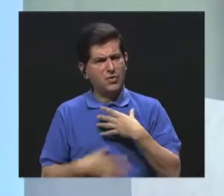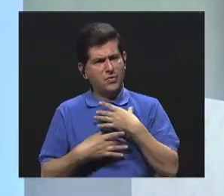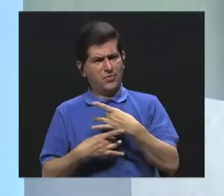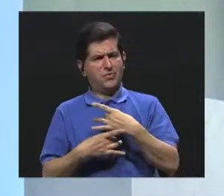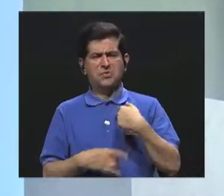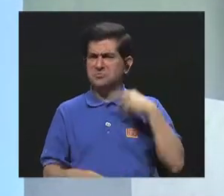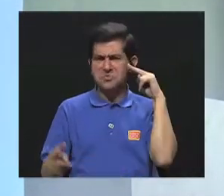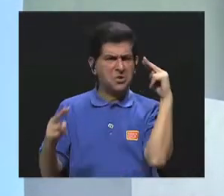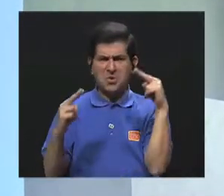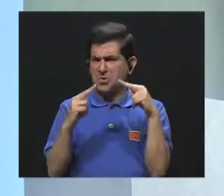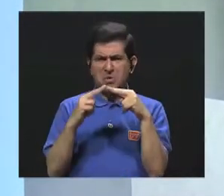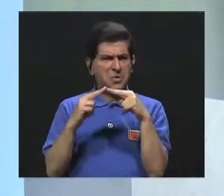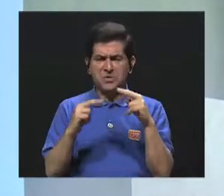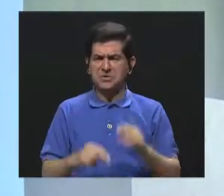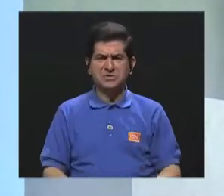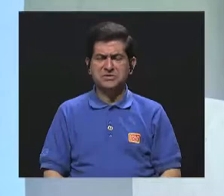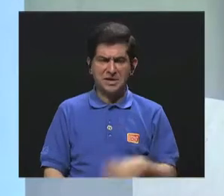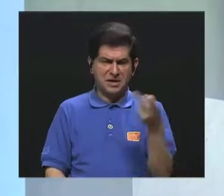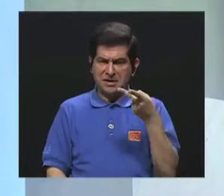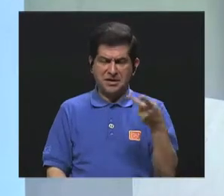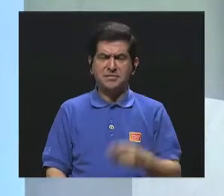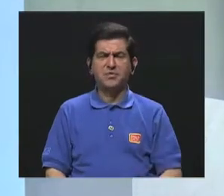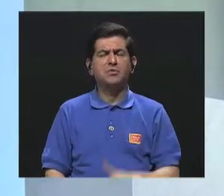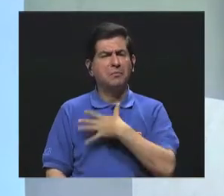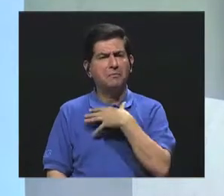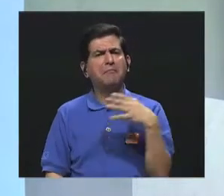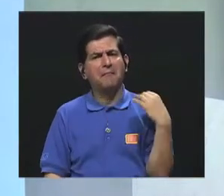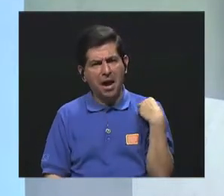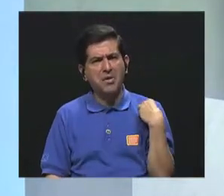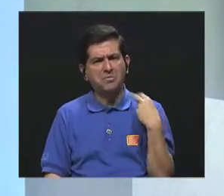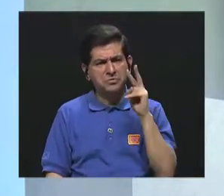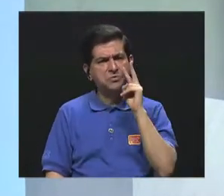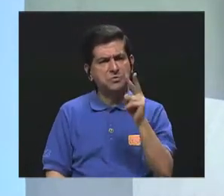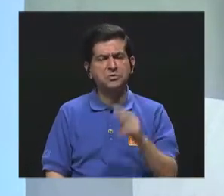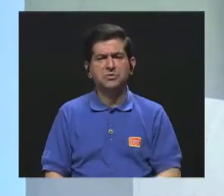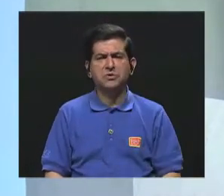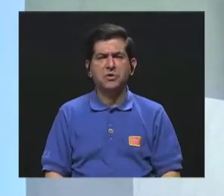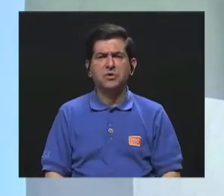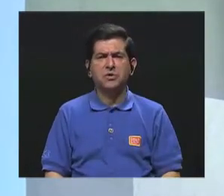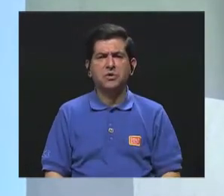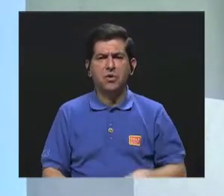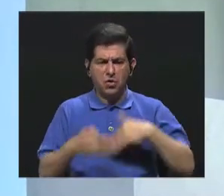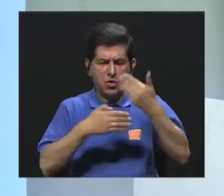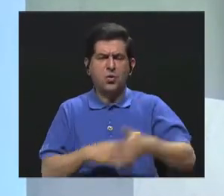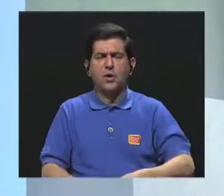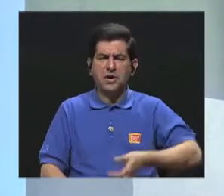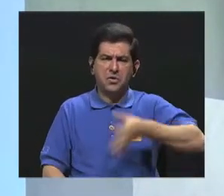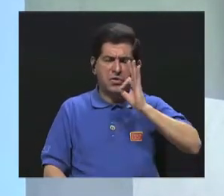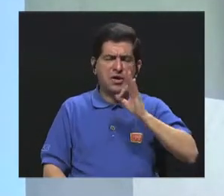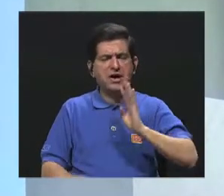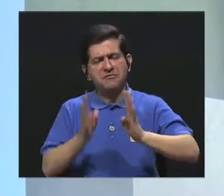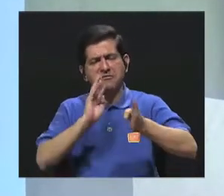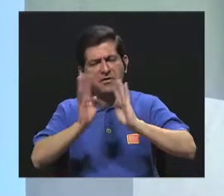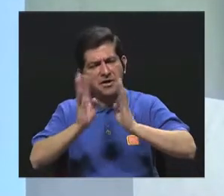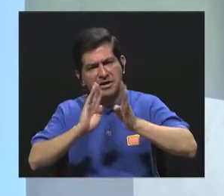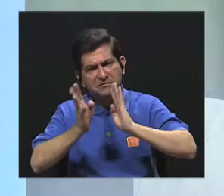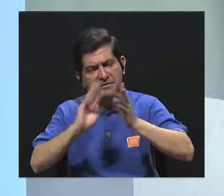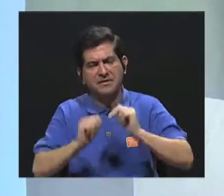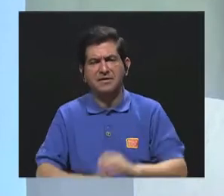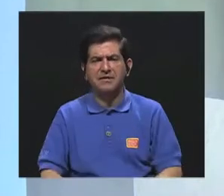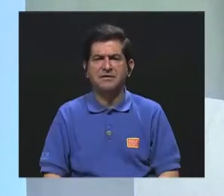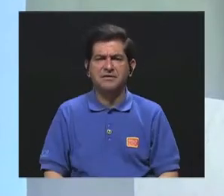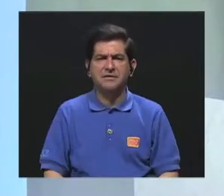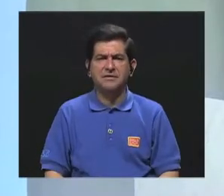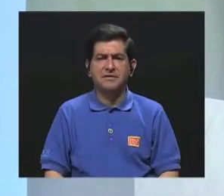como... O sea, no nos conocíamos, me gustó lo que vi, nos vimos para tomar un café, empezamos a conversar y como que